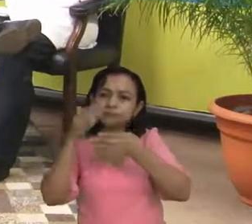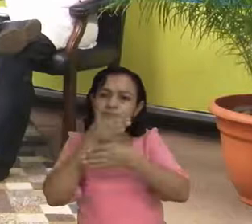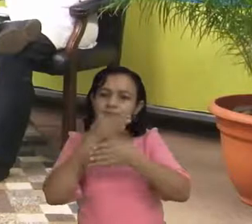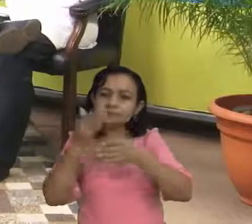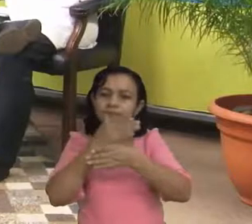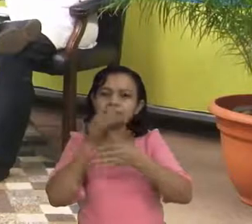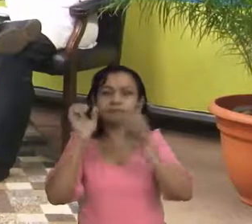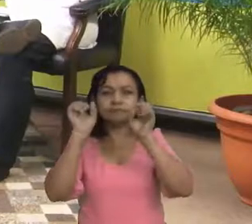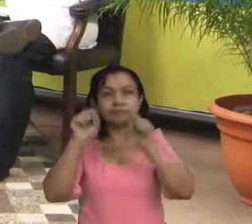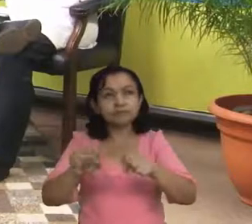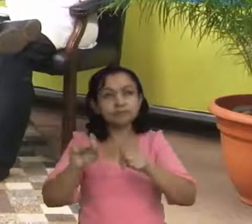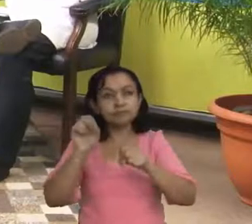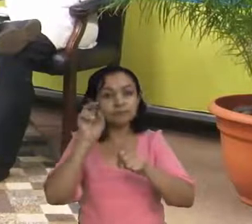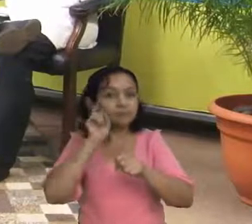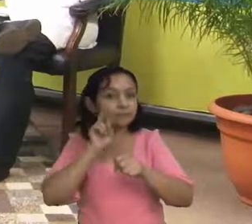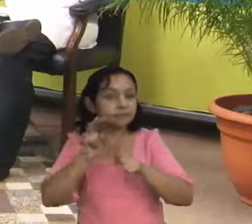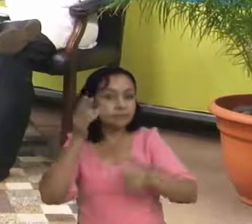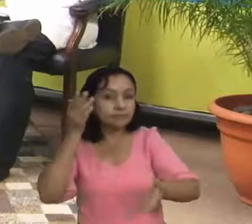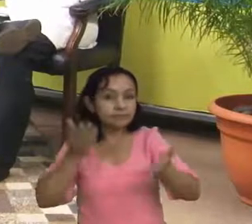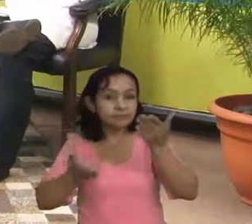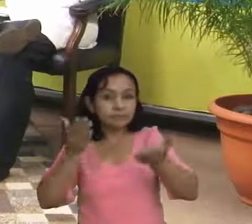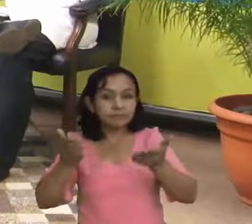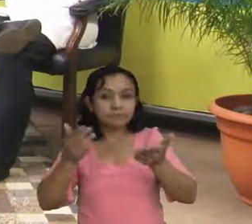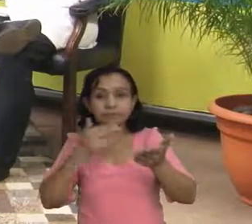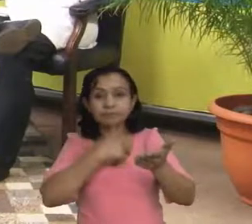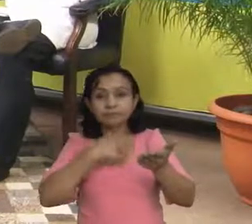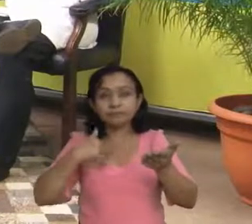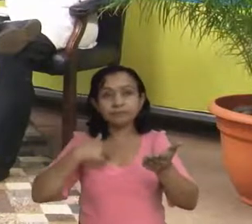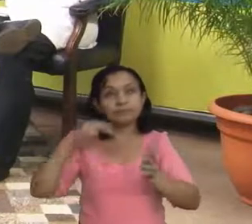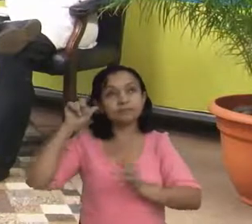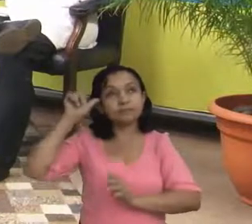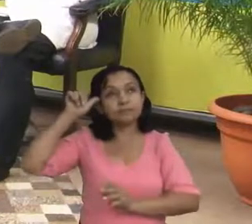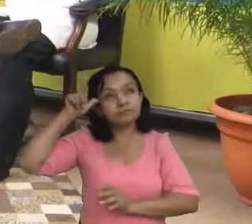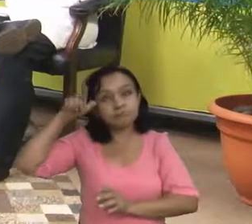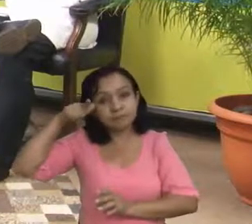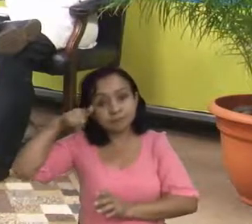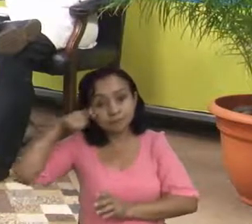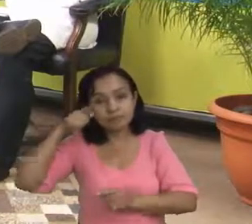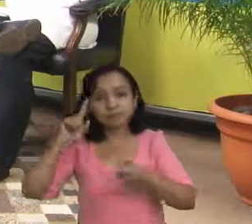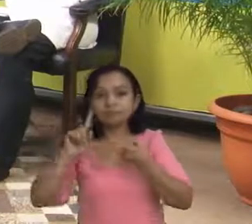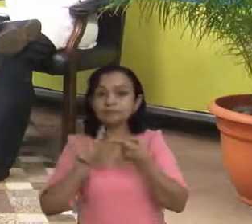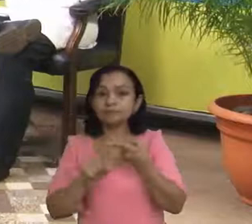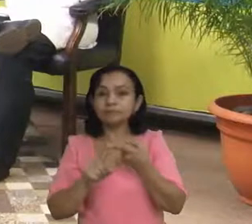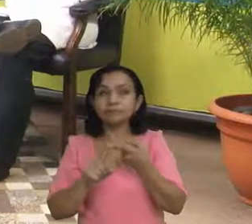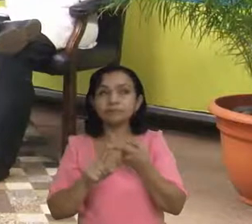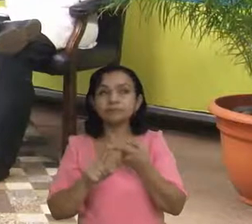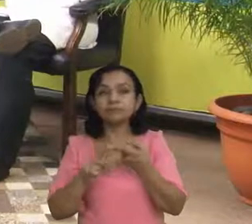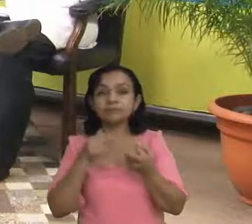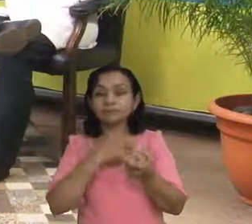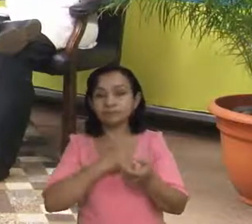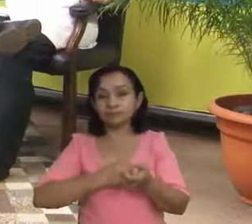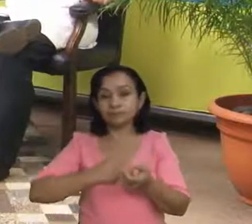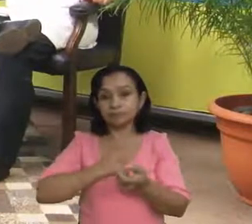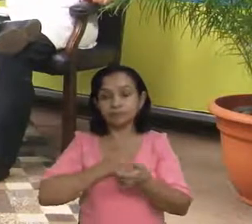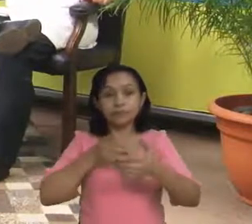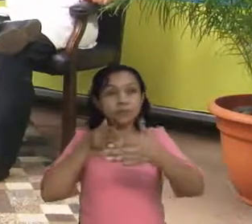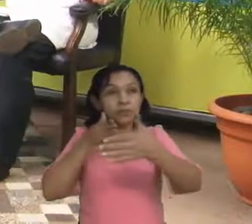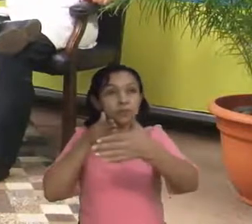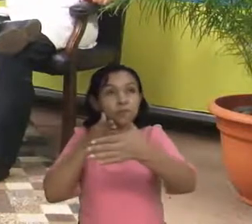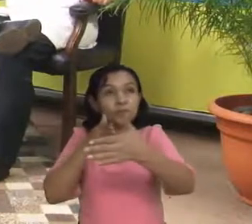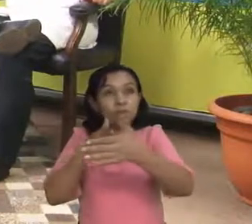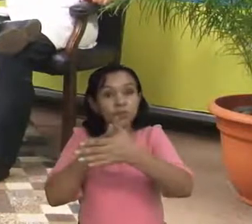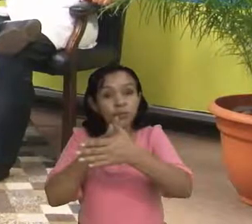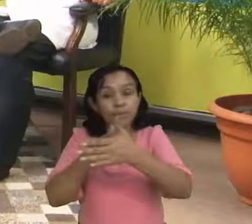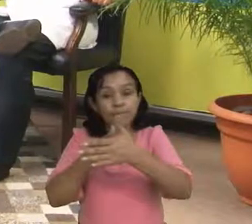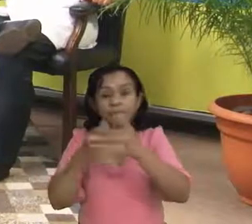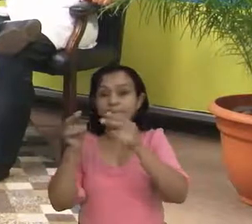Inclusive puede presentarse como sintomatología urinaria, como dificultad de la micción. Doctor, disculpe que vamos a interrumpir ahorita, vamos a hacer